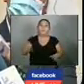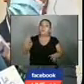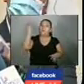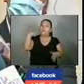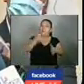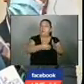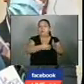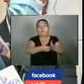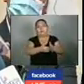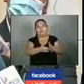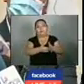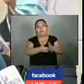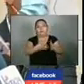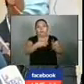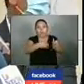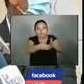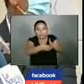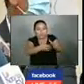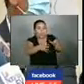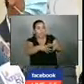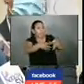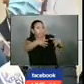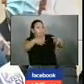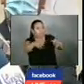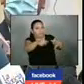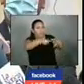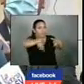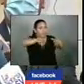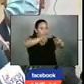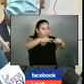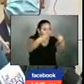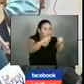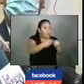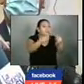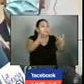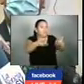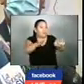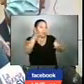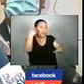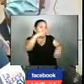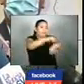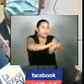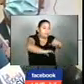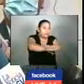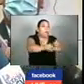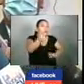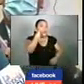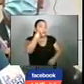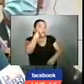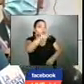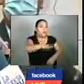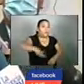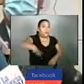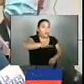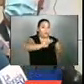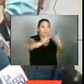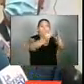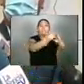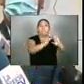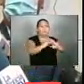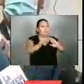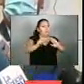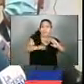Inicialmente, la mayor cantidad de estos fueron detenidos en el área urbana